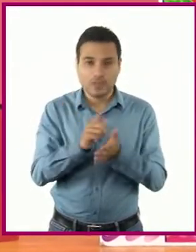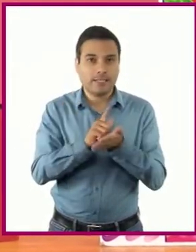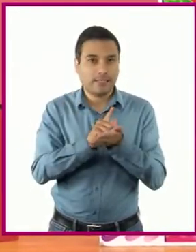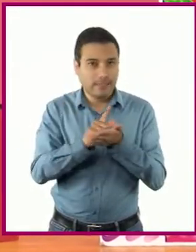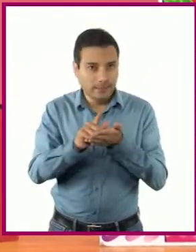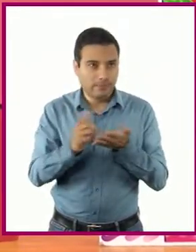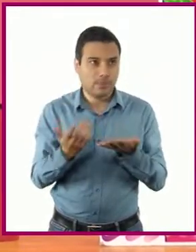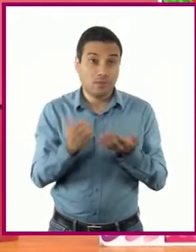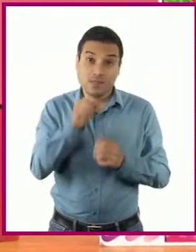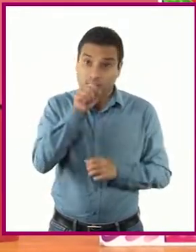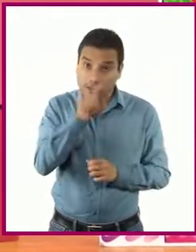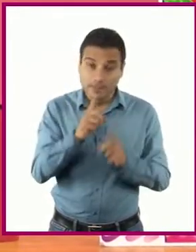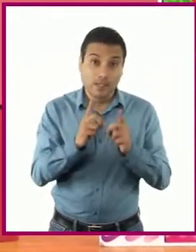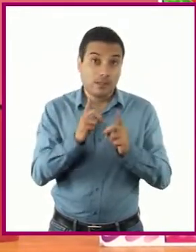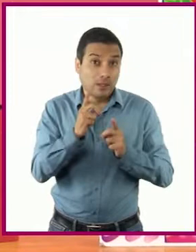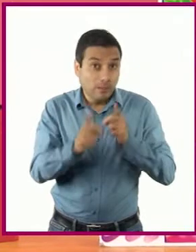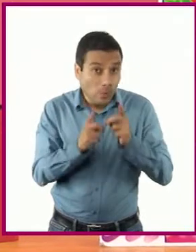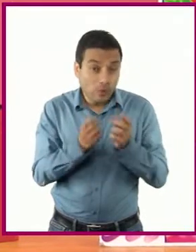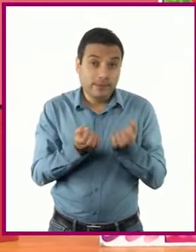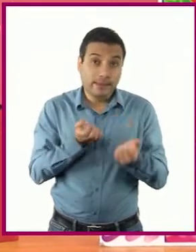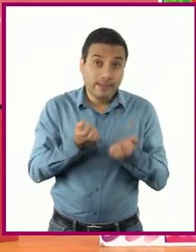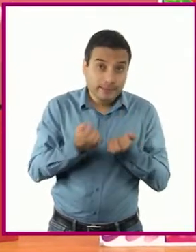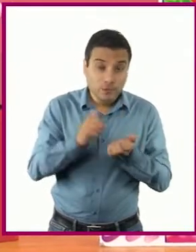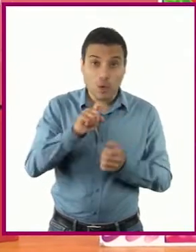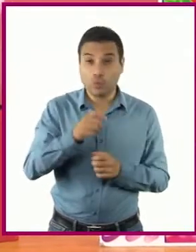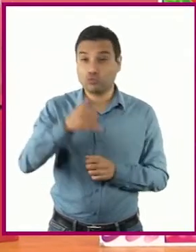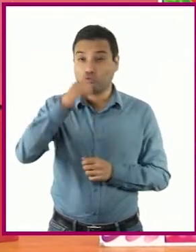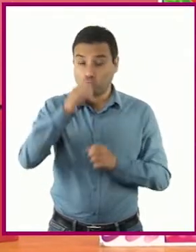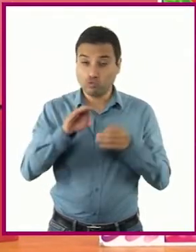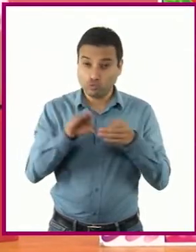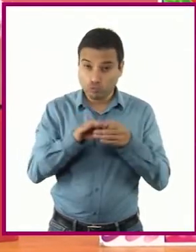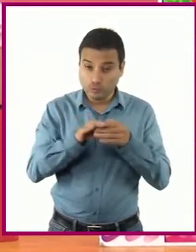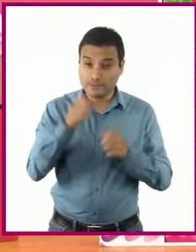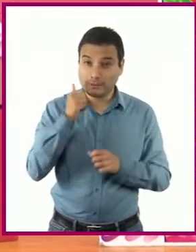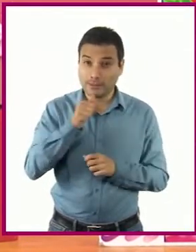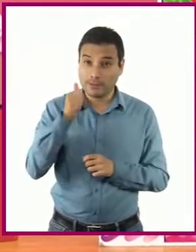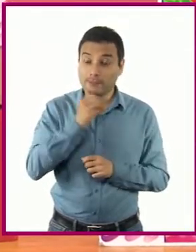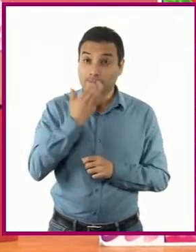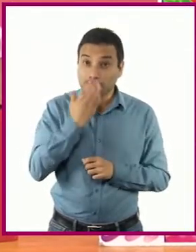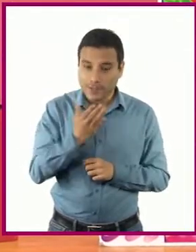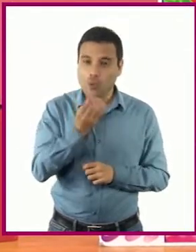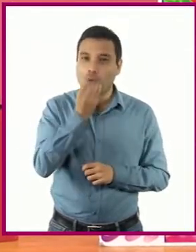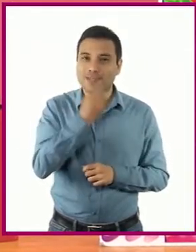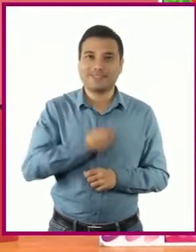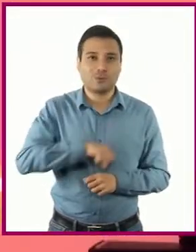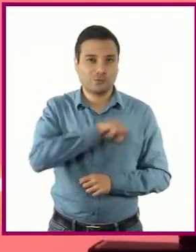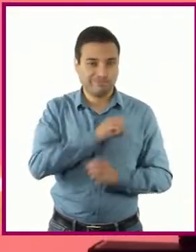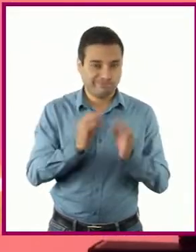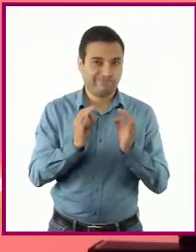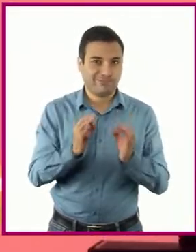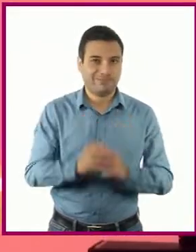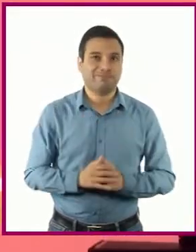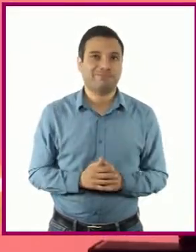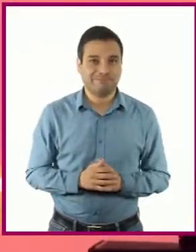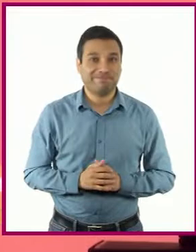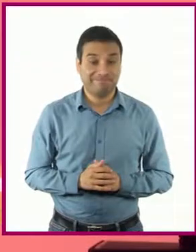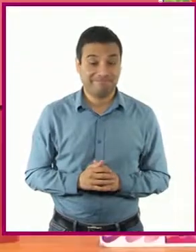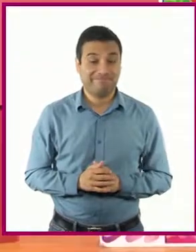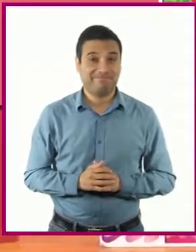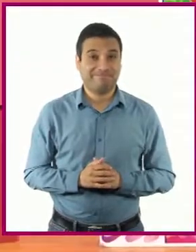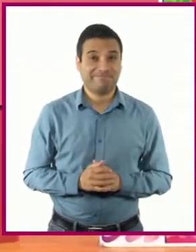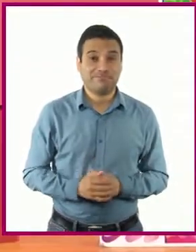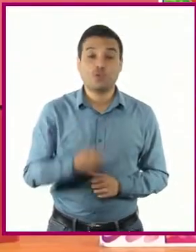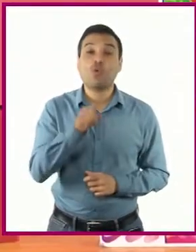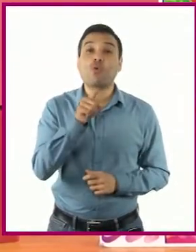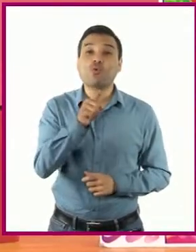actividad física, hidratarnos bien y procurar una sana alimentación en la medida de lo posible. Hagámoslo desde la seguridad